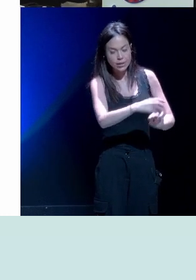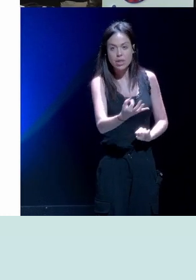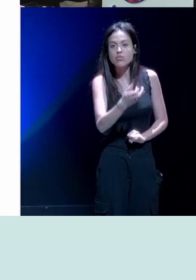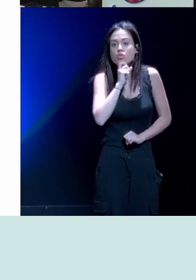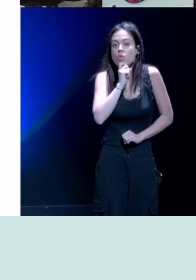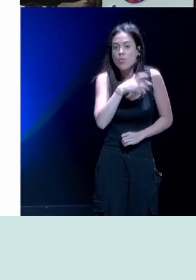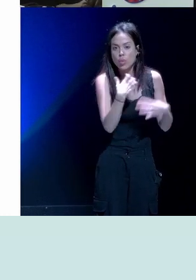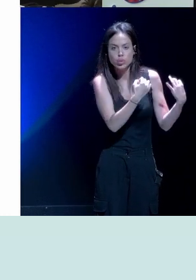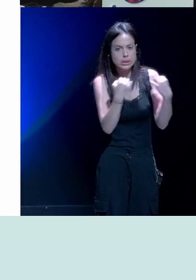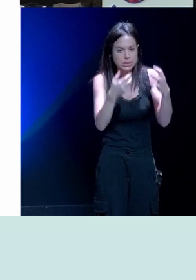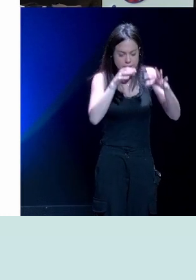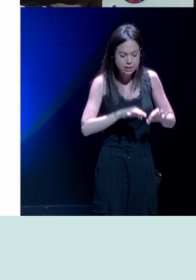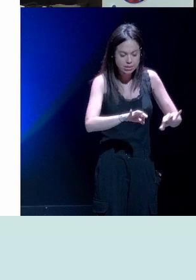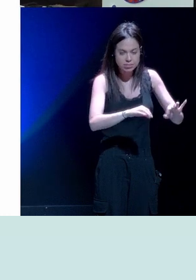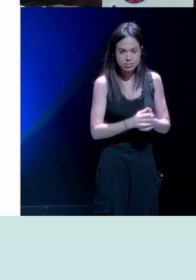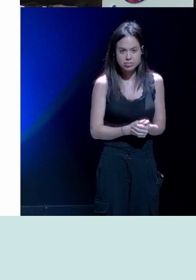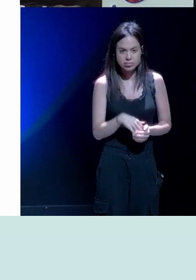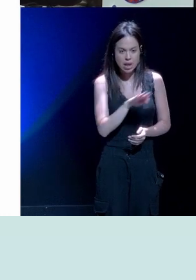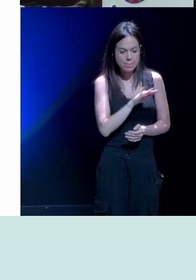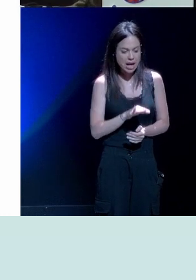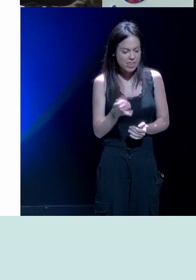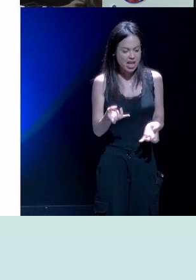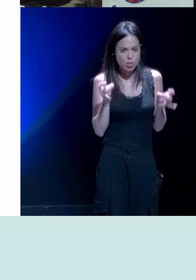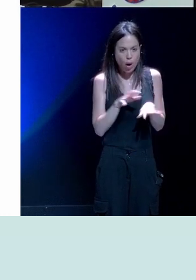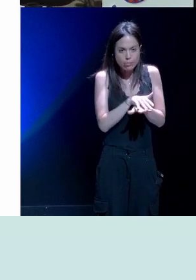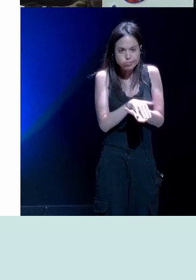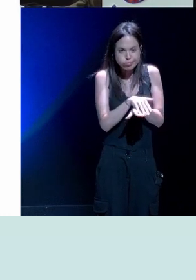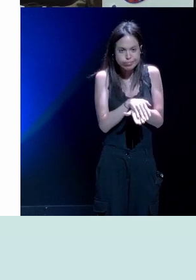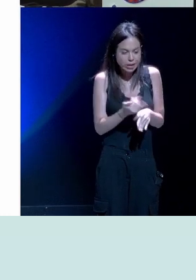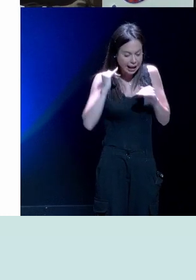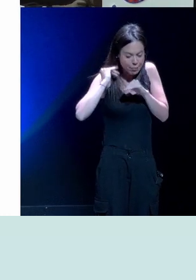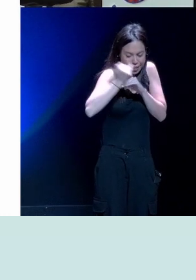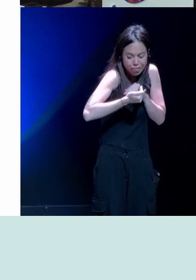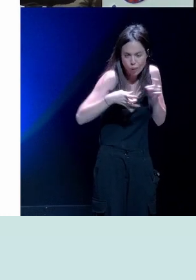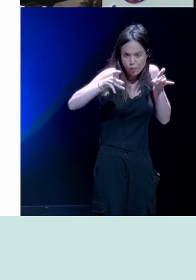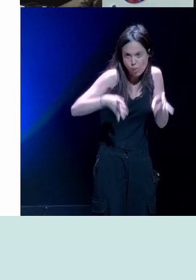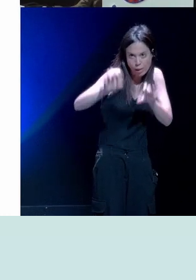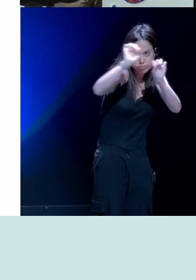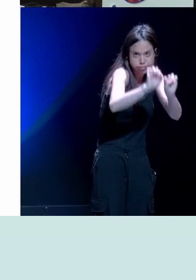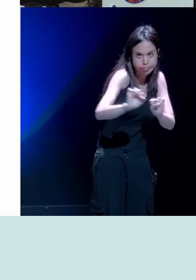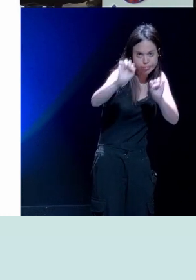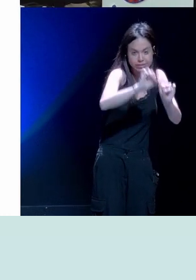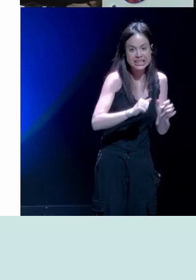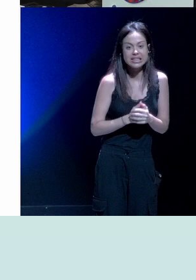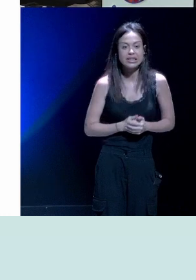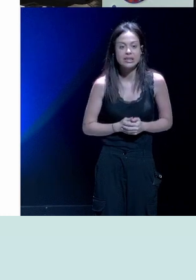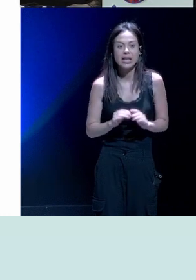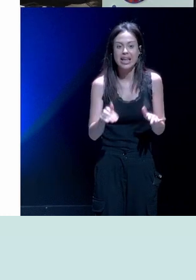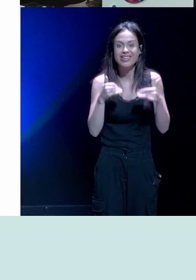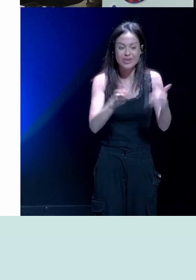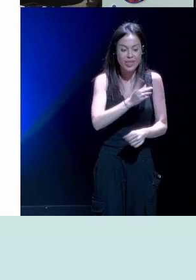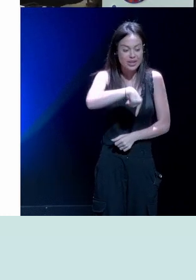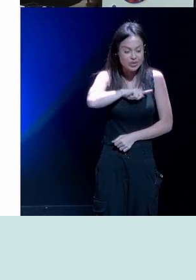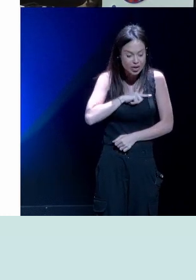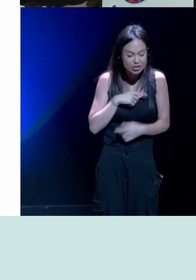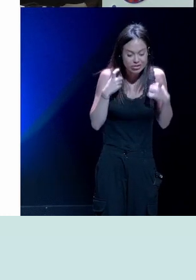instituciones especializadas, como si fueran un caparazón protector. Entonces, el trabajo social consiste en aportar soluciones